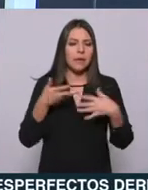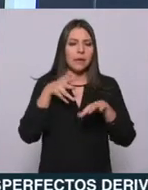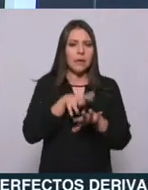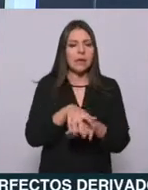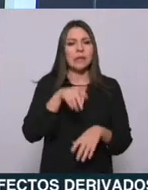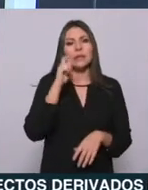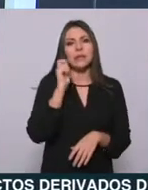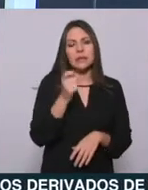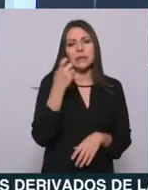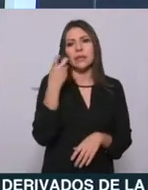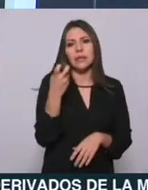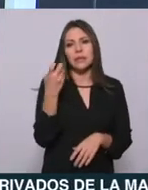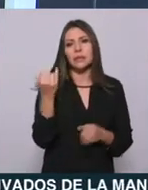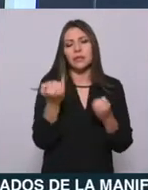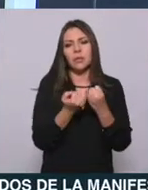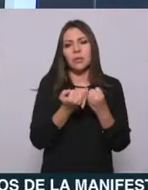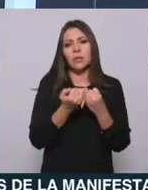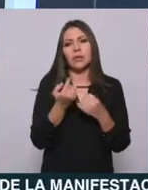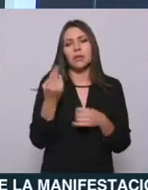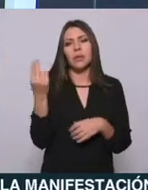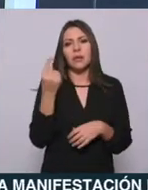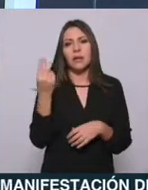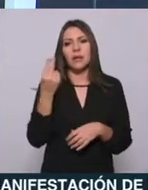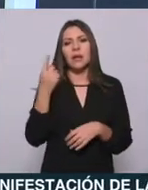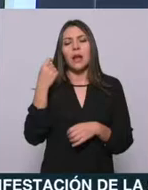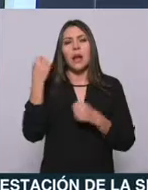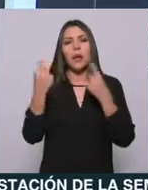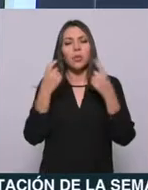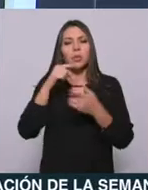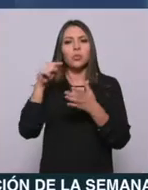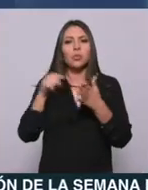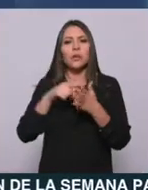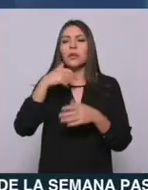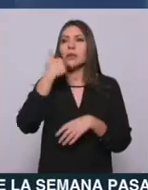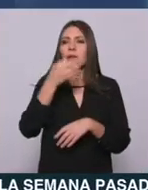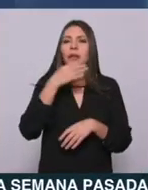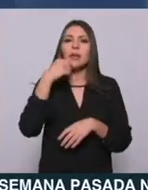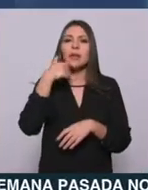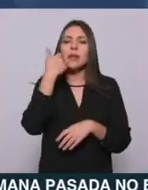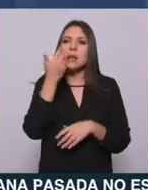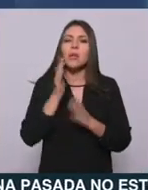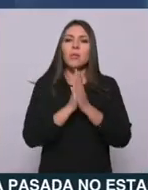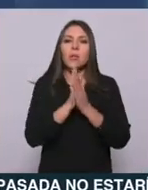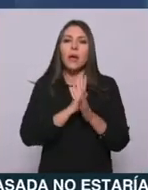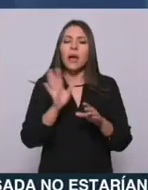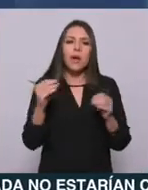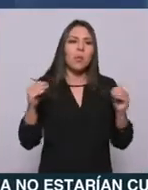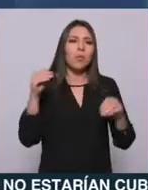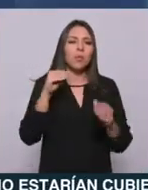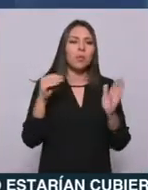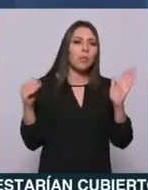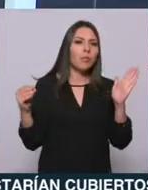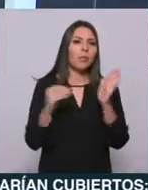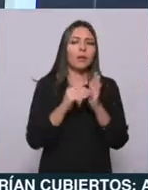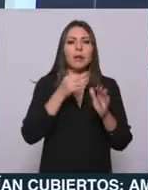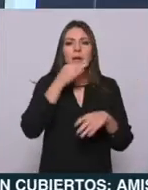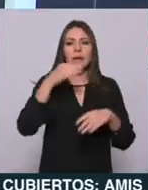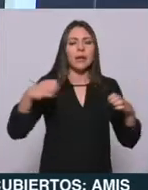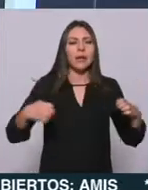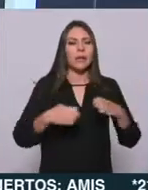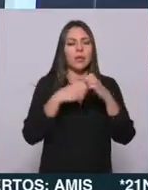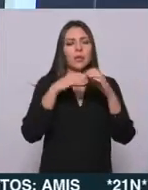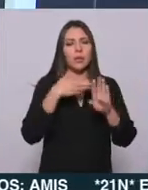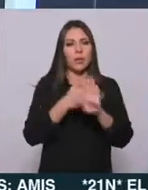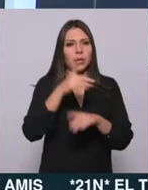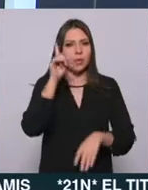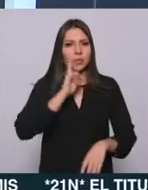apuesta también de varios espacios que están pugnando también porque la alerta de género sea una posibilidad. Sí, y bien lo dices, porque recuerdo algún caso